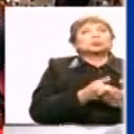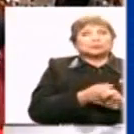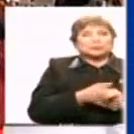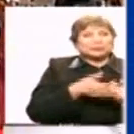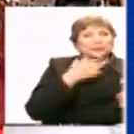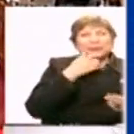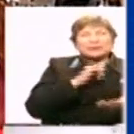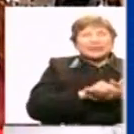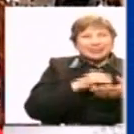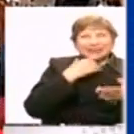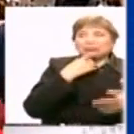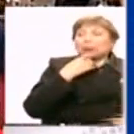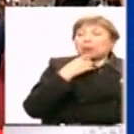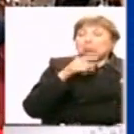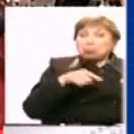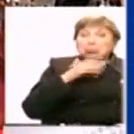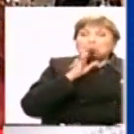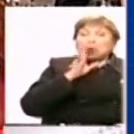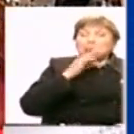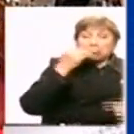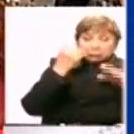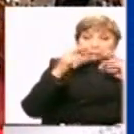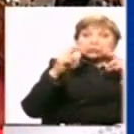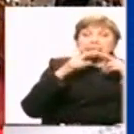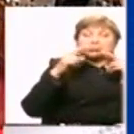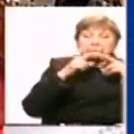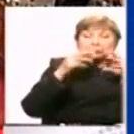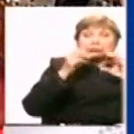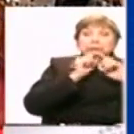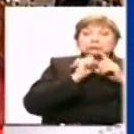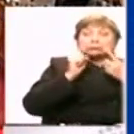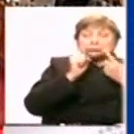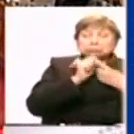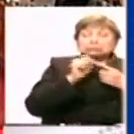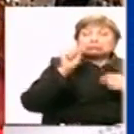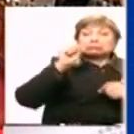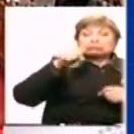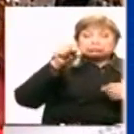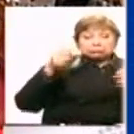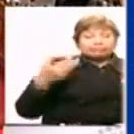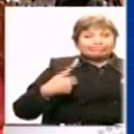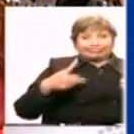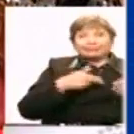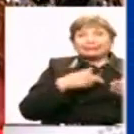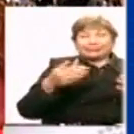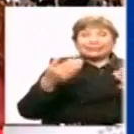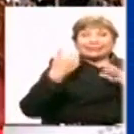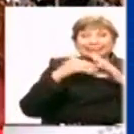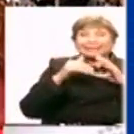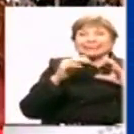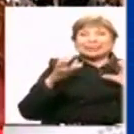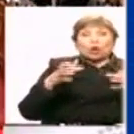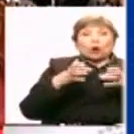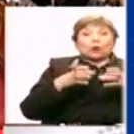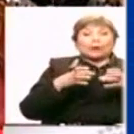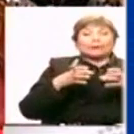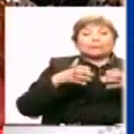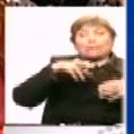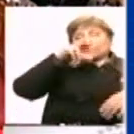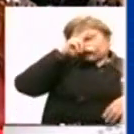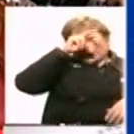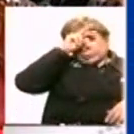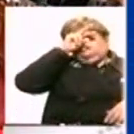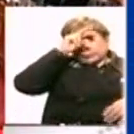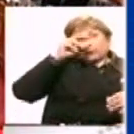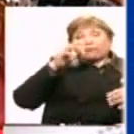reitero, podemos tener opiniones diferentes, pero no hay nada más democrático que a través de opiniones diferentes podamos tomar una decisión